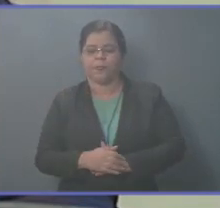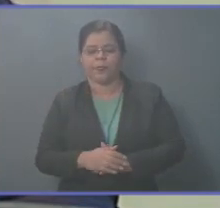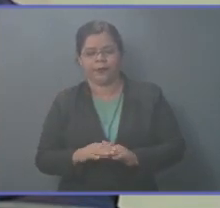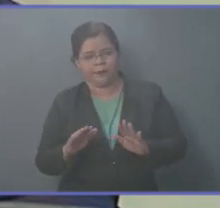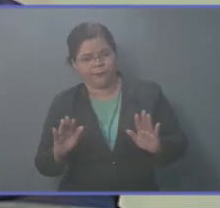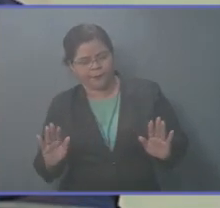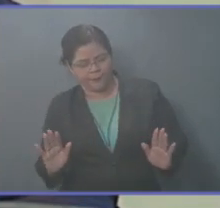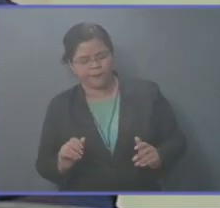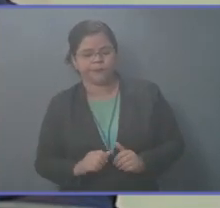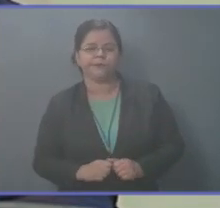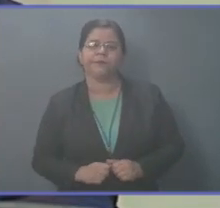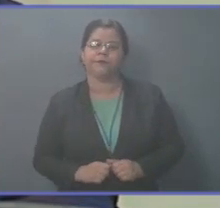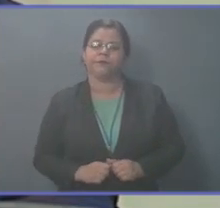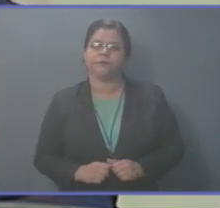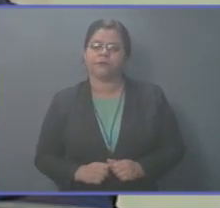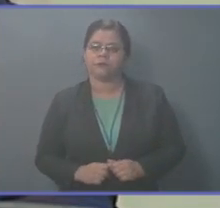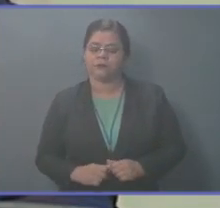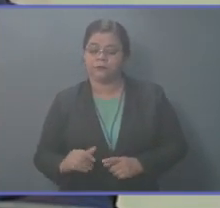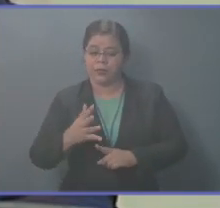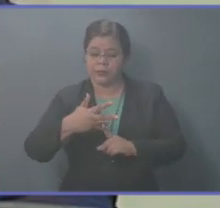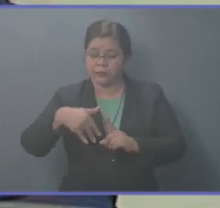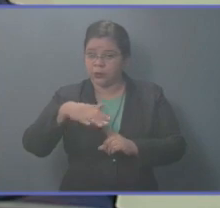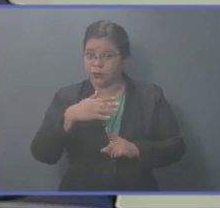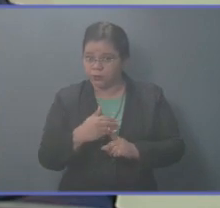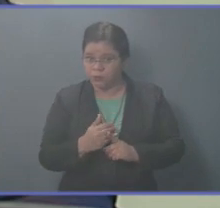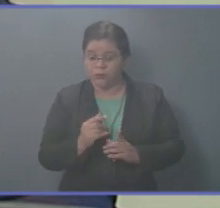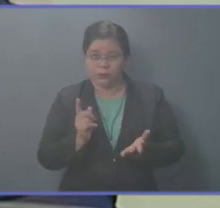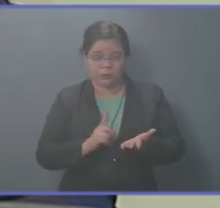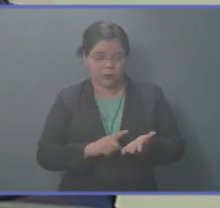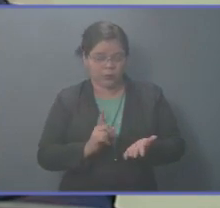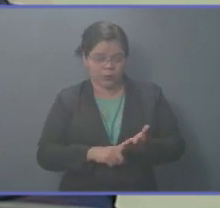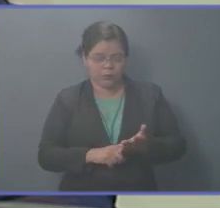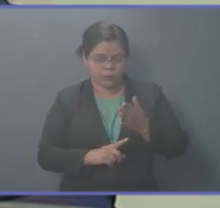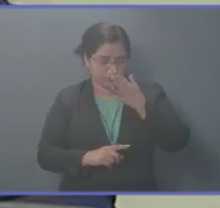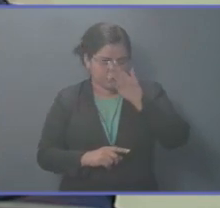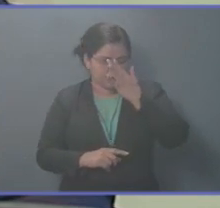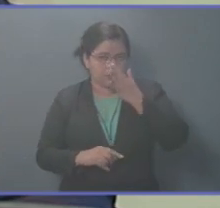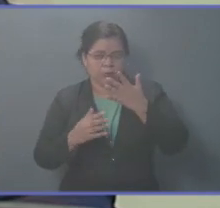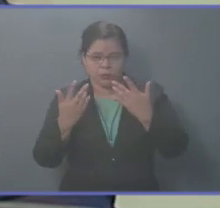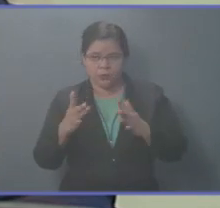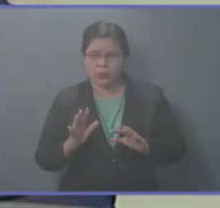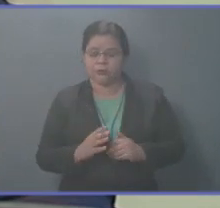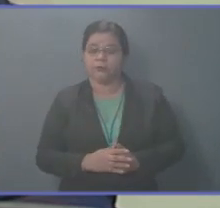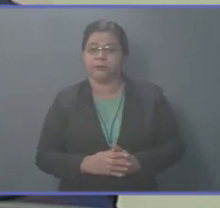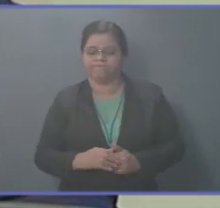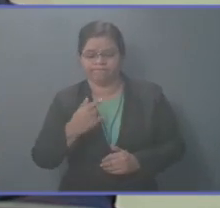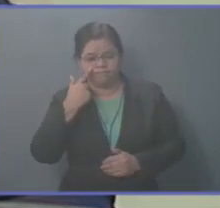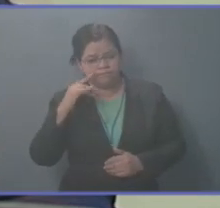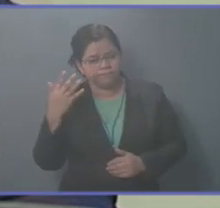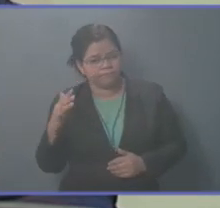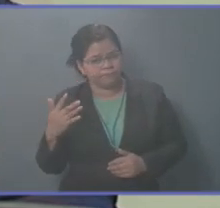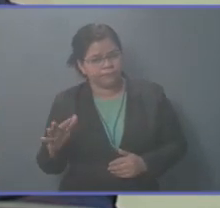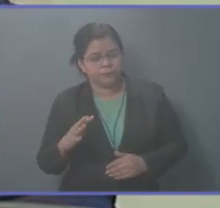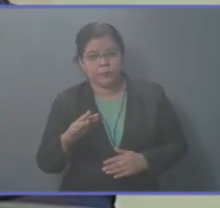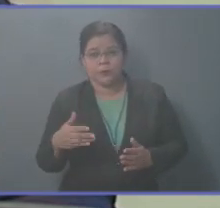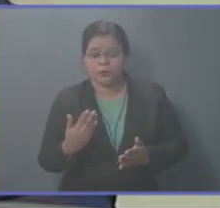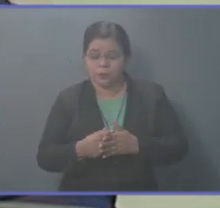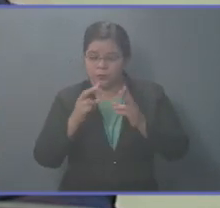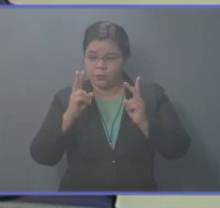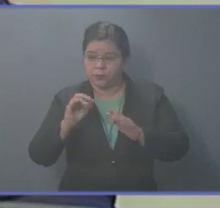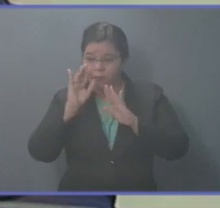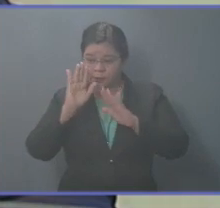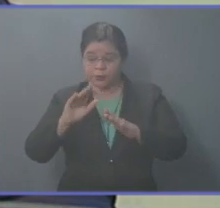bien, porque las circunstancias fácticas del caso ponen en entredicho el respeto